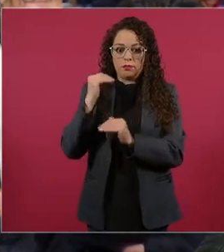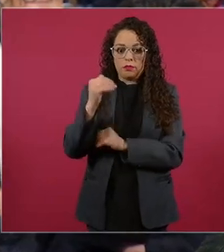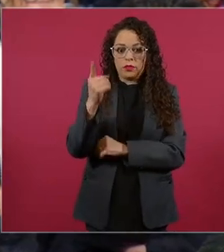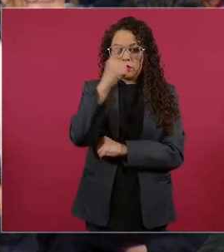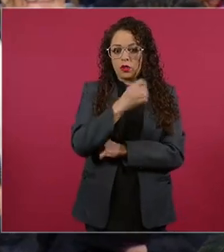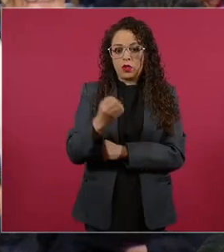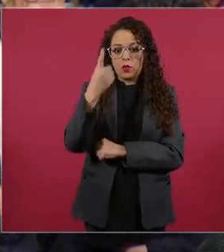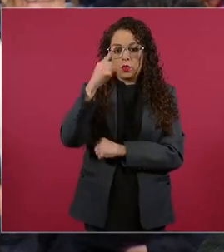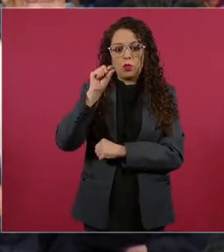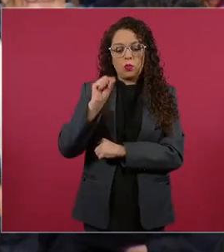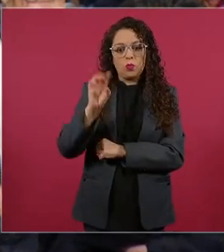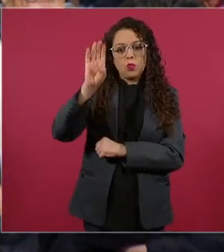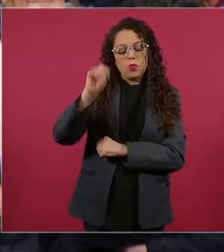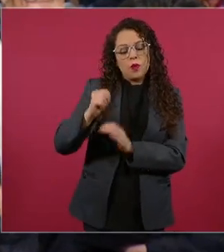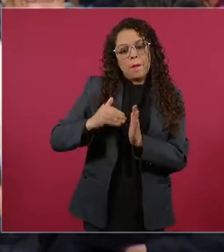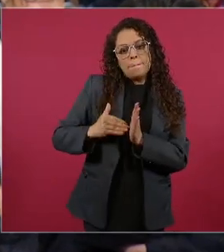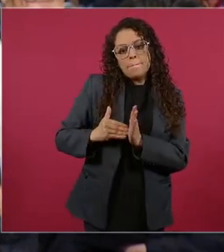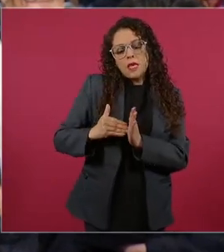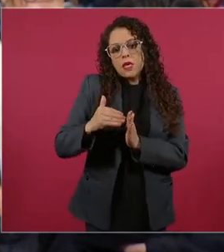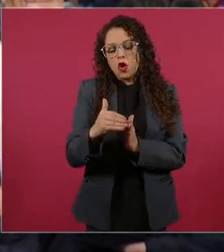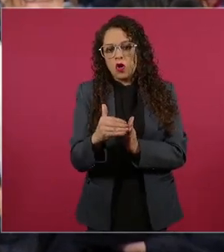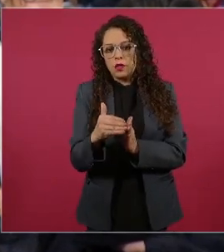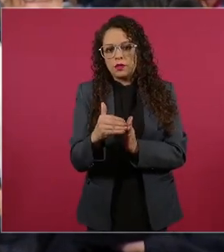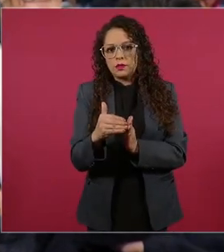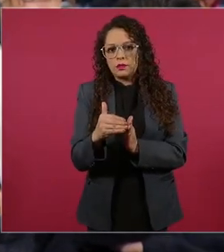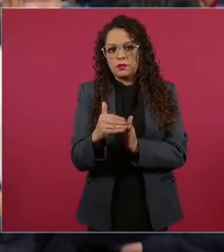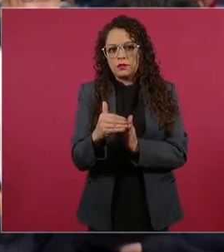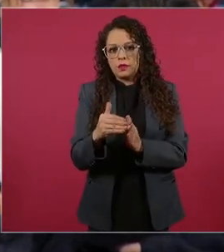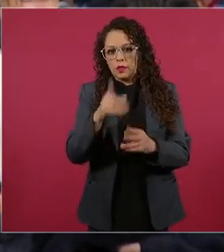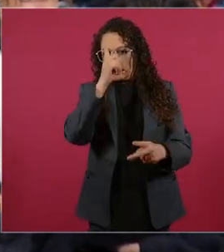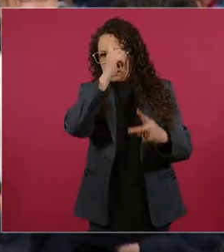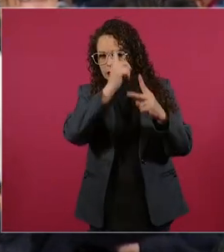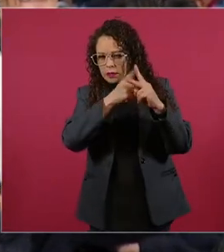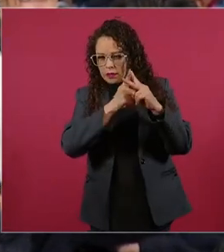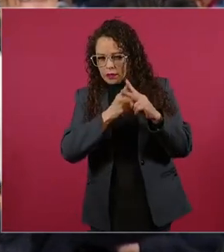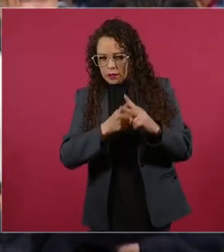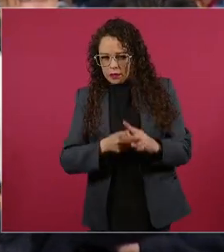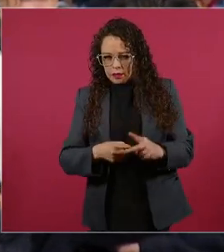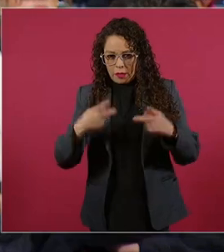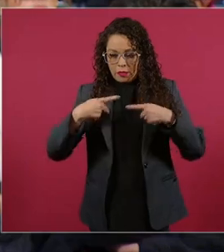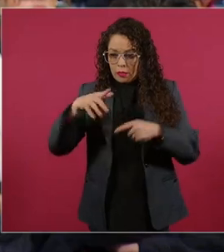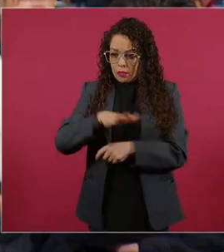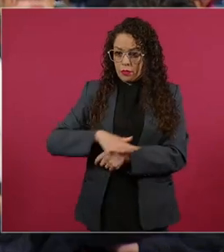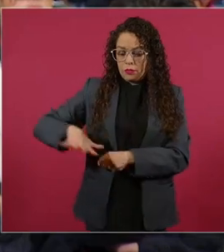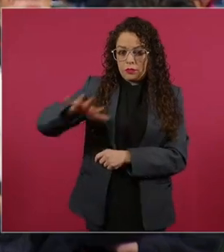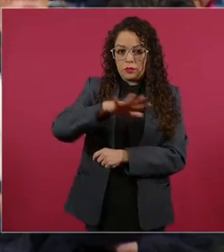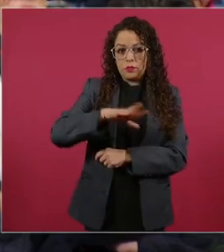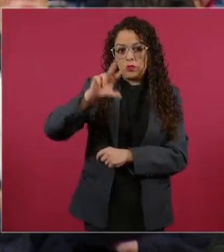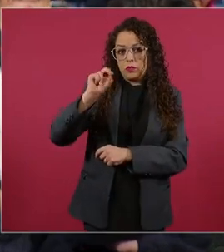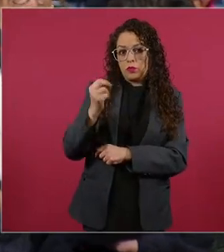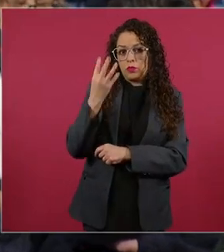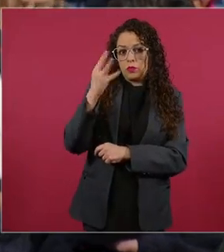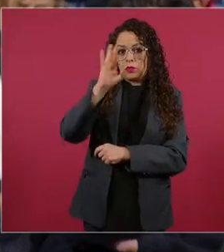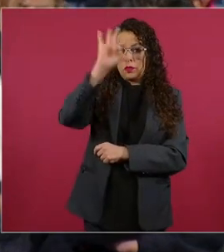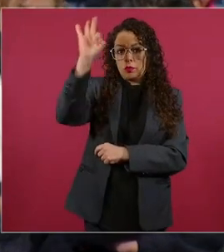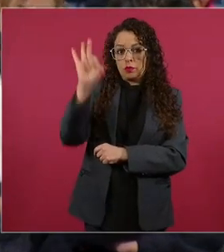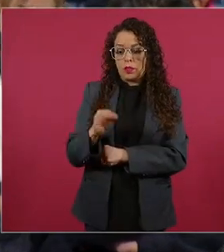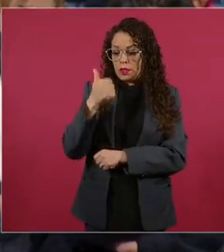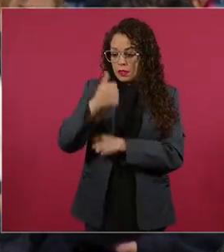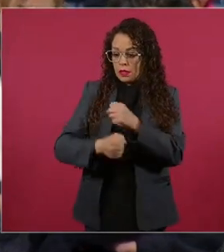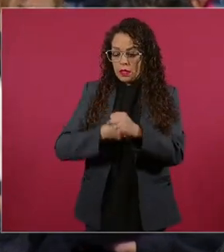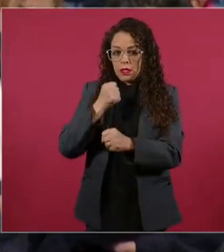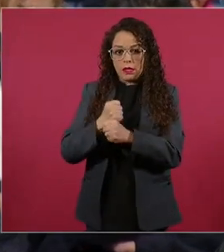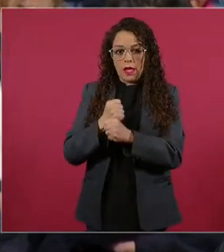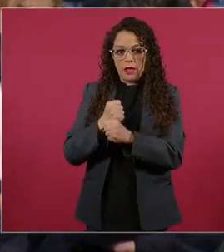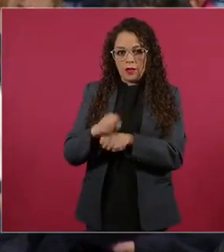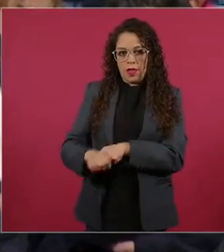millones. Esto representa el 84% de la población mayor de 6 años y de